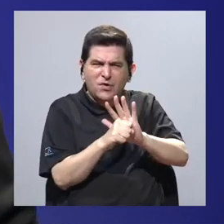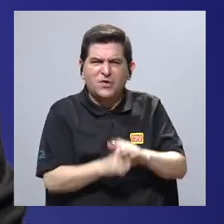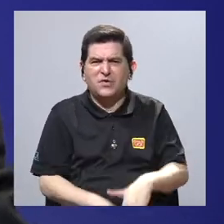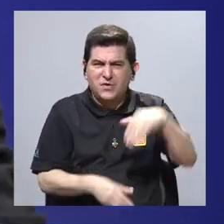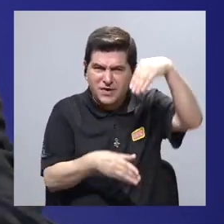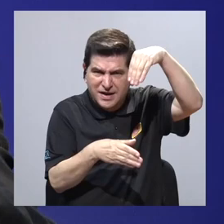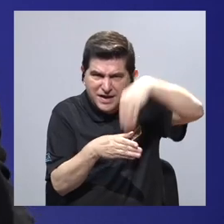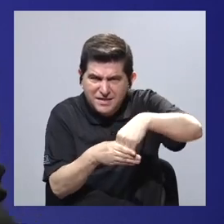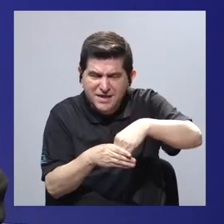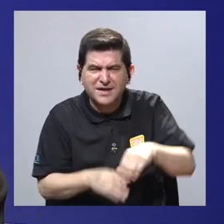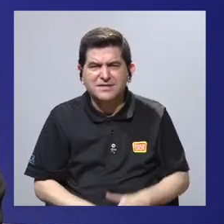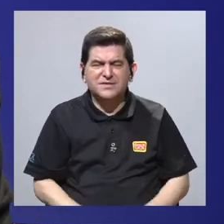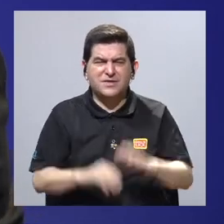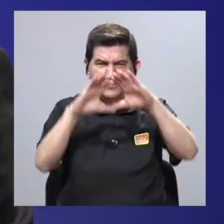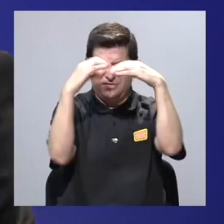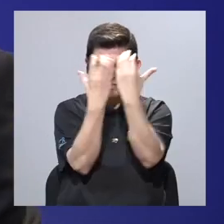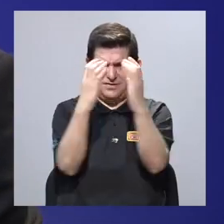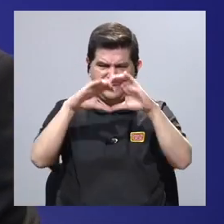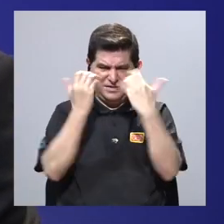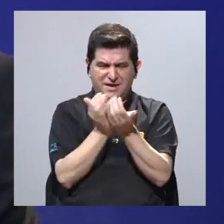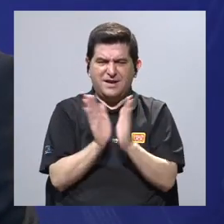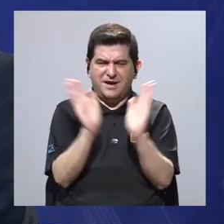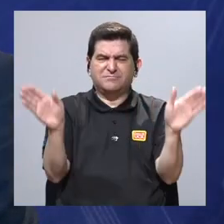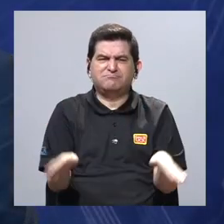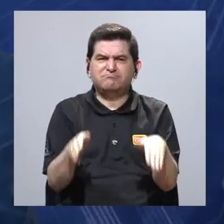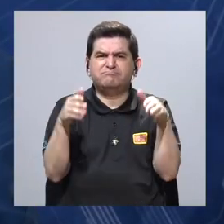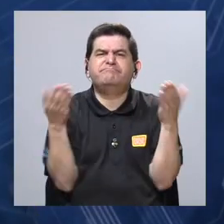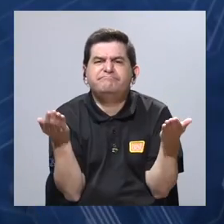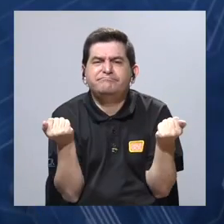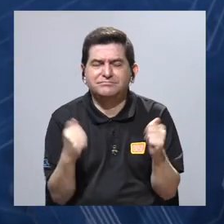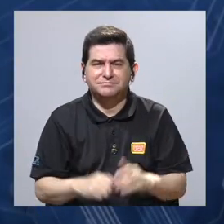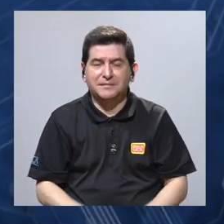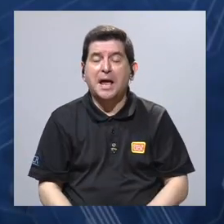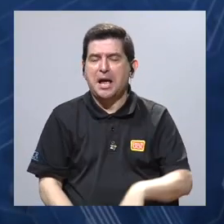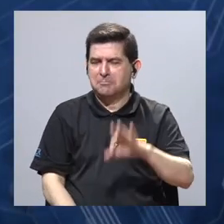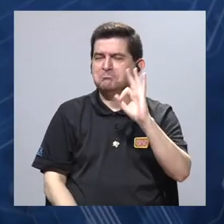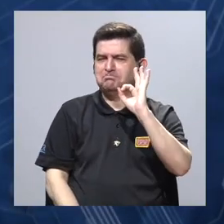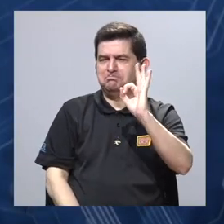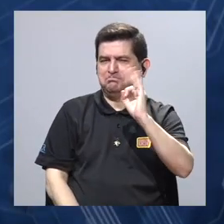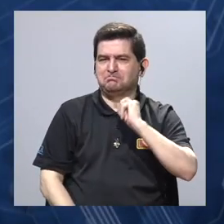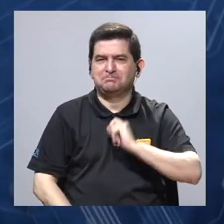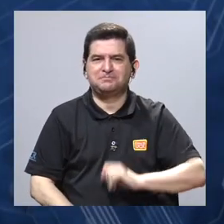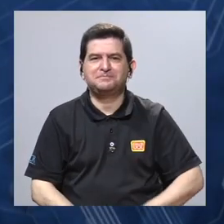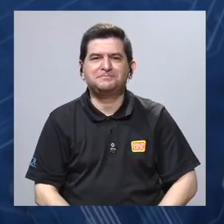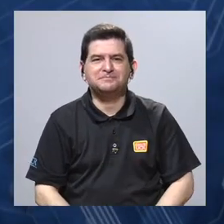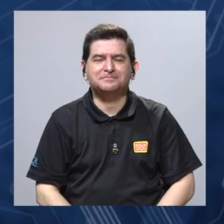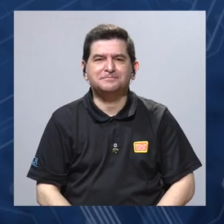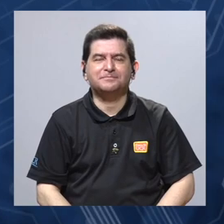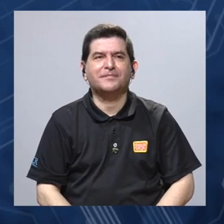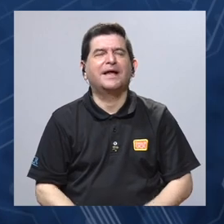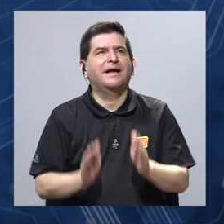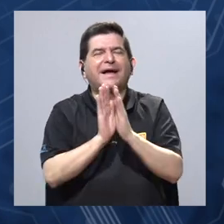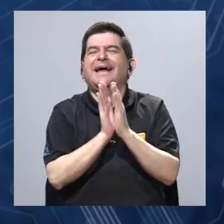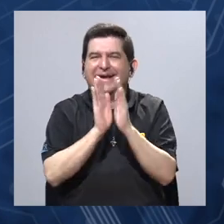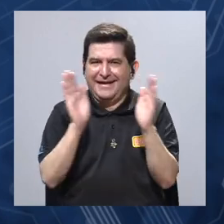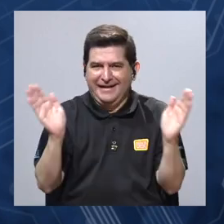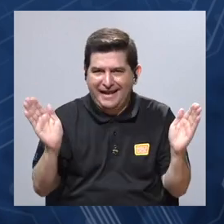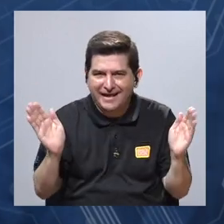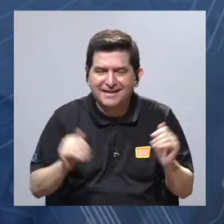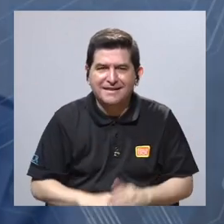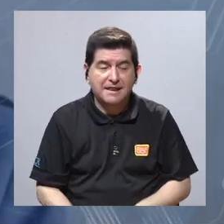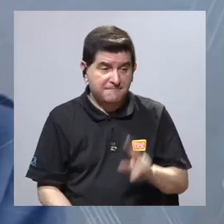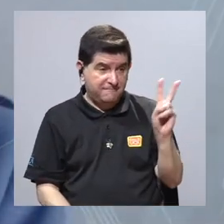es un coronavirus dentro de esta clasificación general? Muy bien, en